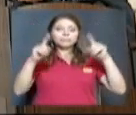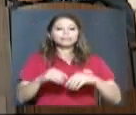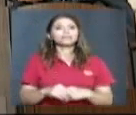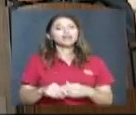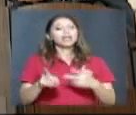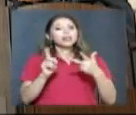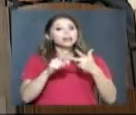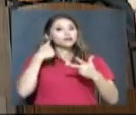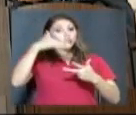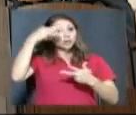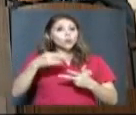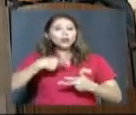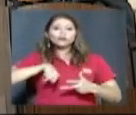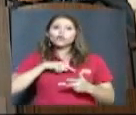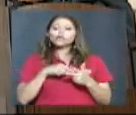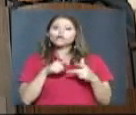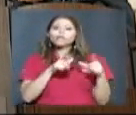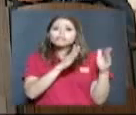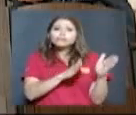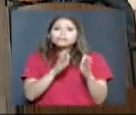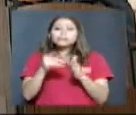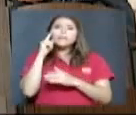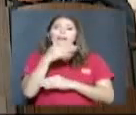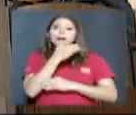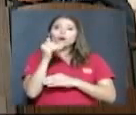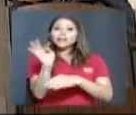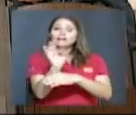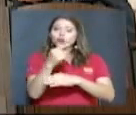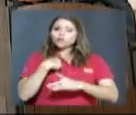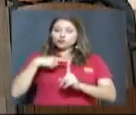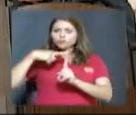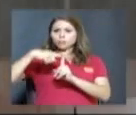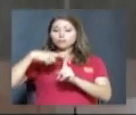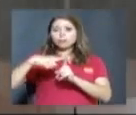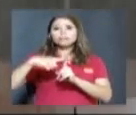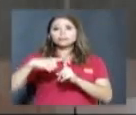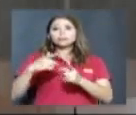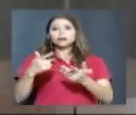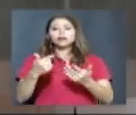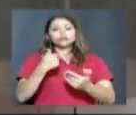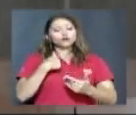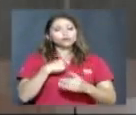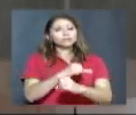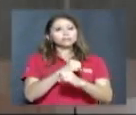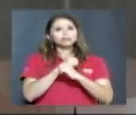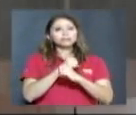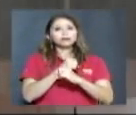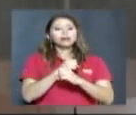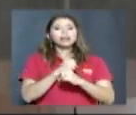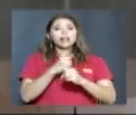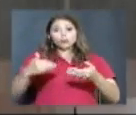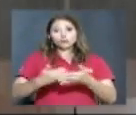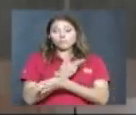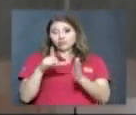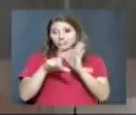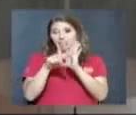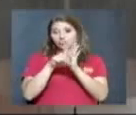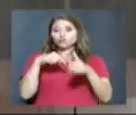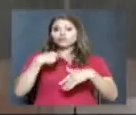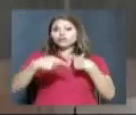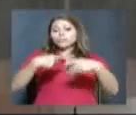nos aprestamos a una mejor televisión. Yo creo que yo soy positivo, estoy optimista y estoy seguro que la legislación se hará. Yo creo que